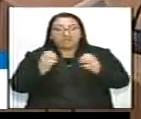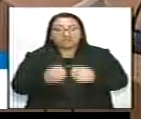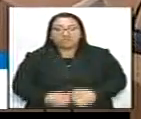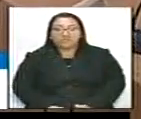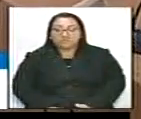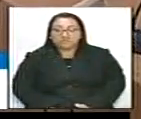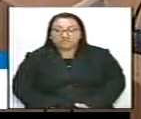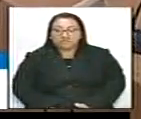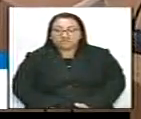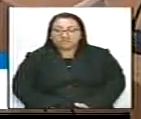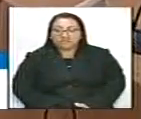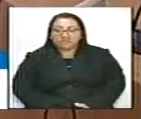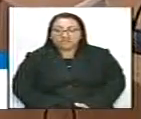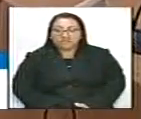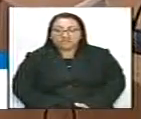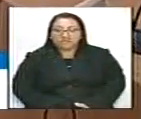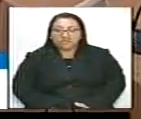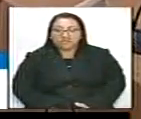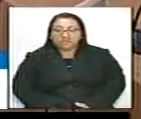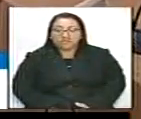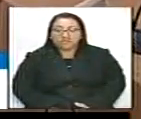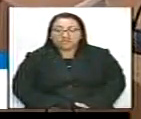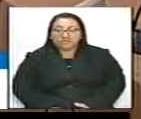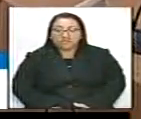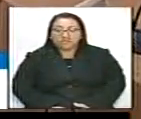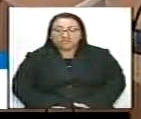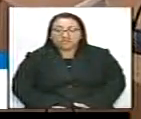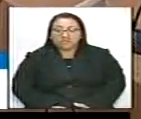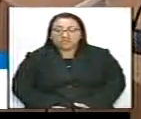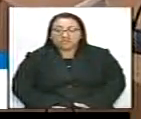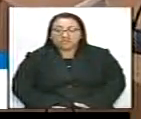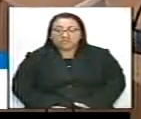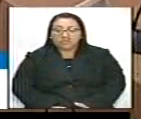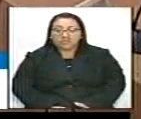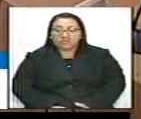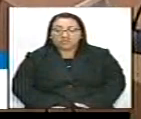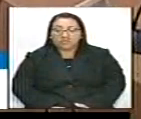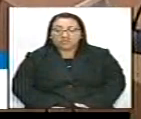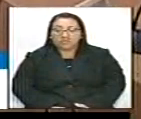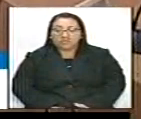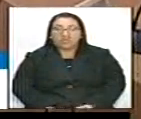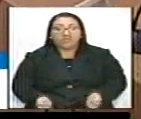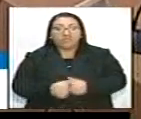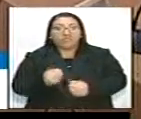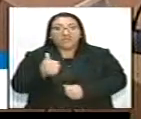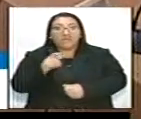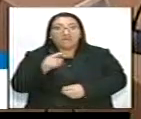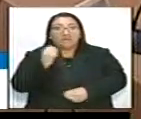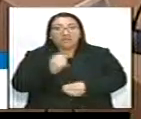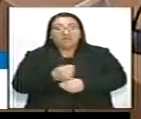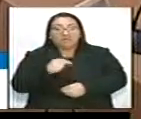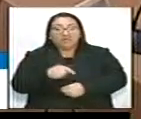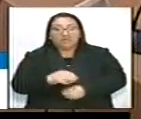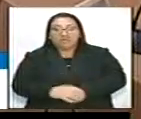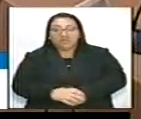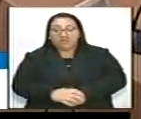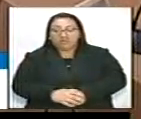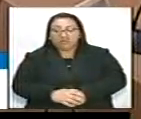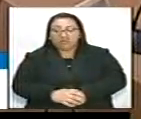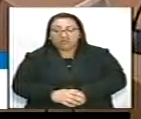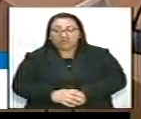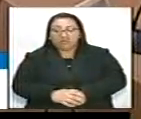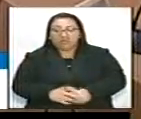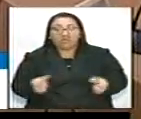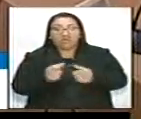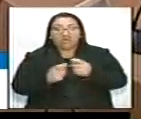sesión celebrada el 15 de agosto del 2019, con la dispensa del trámite de sanción del acta respectiva, ha aprobado la nómina de los congresistas